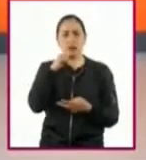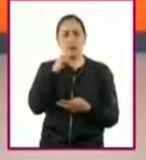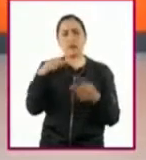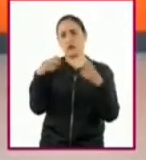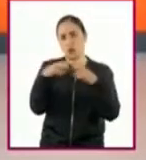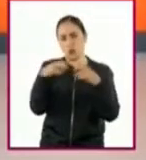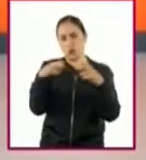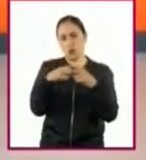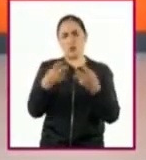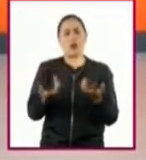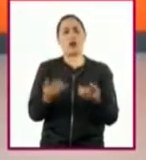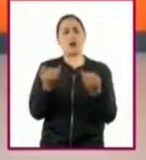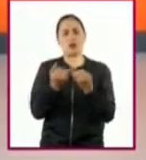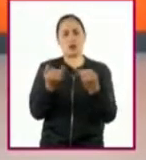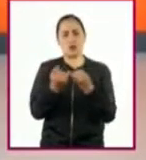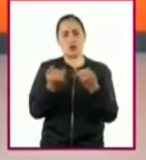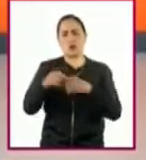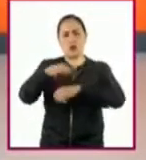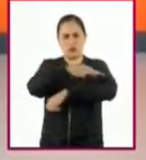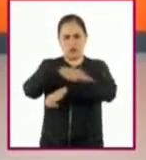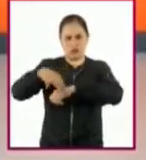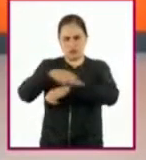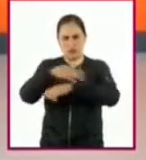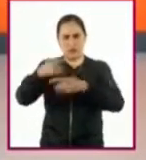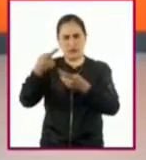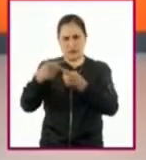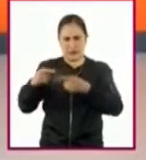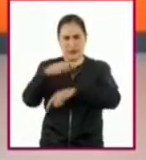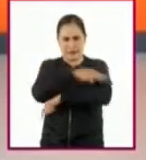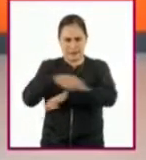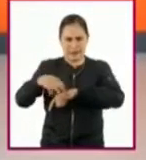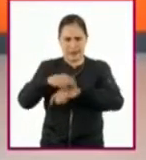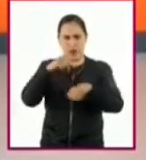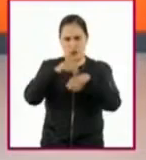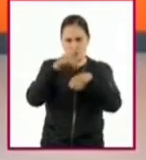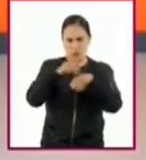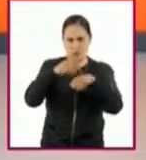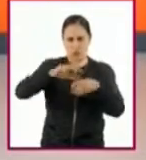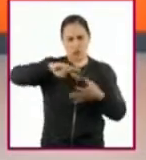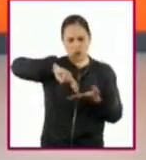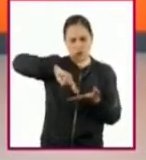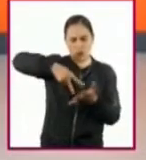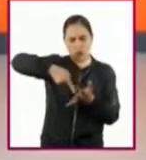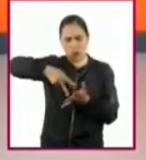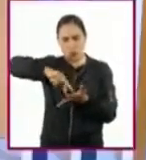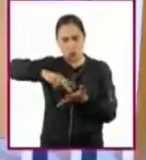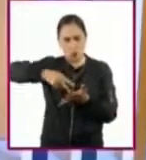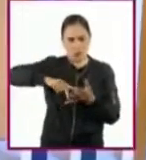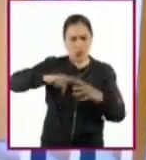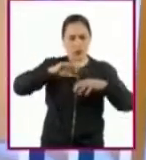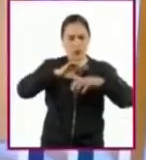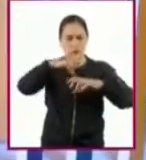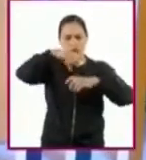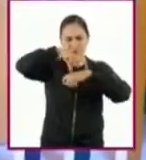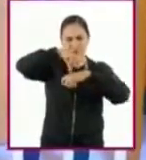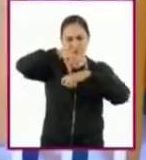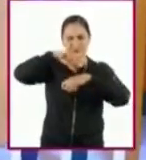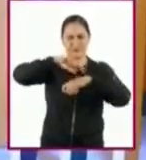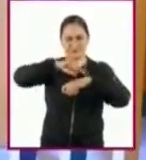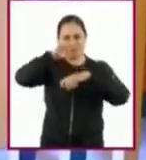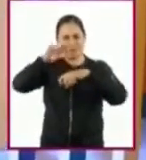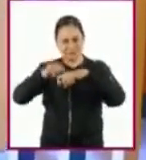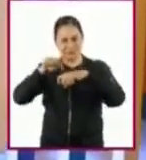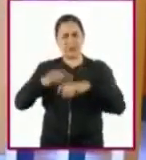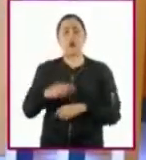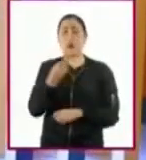goma, juego de geometría, en especial regla graduada, compás y transportador. Si así lo